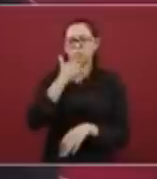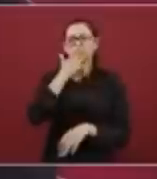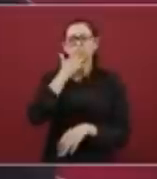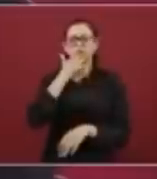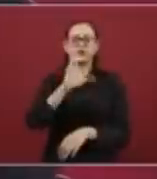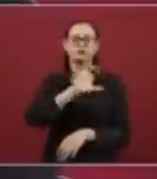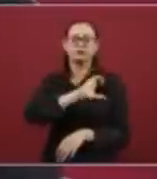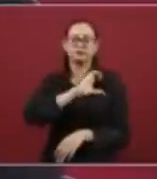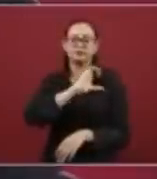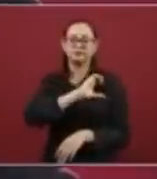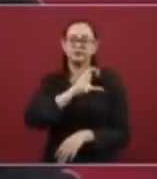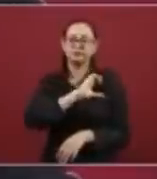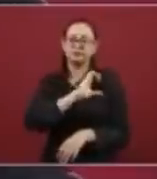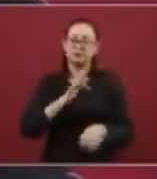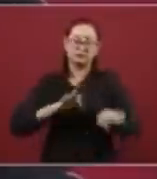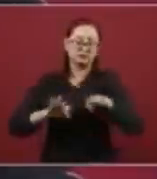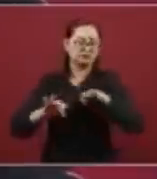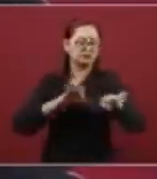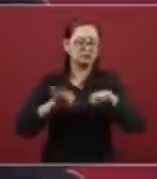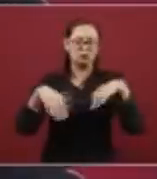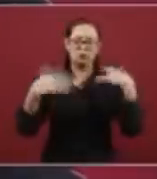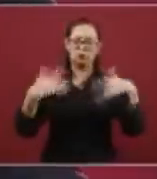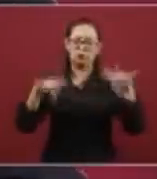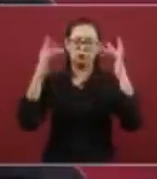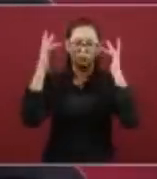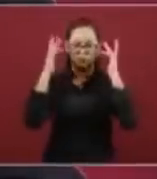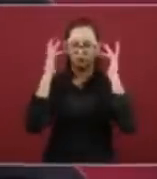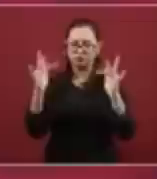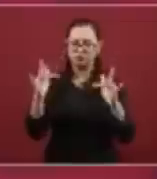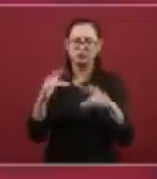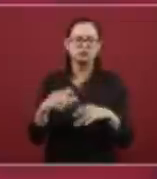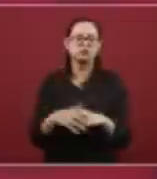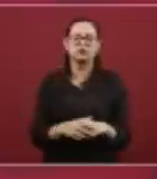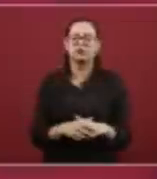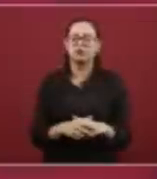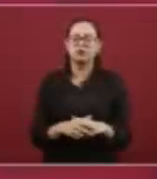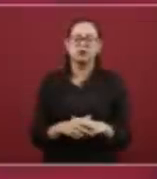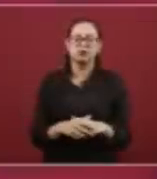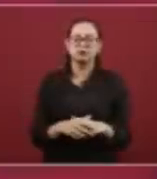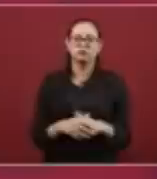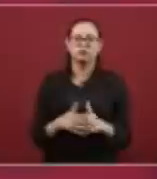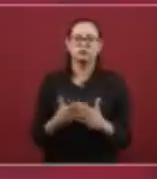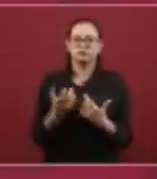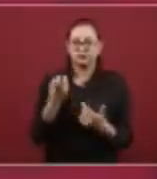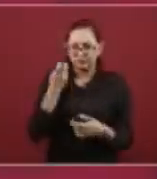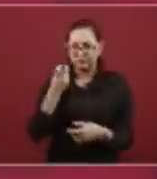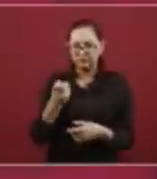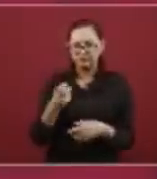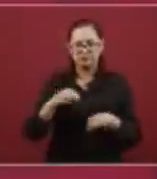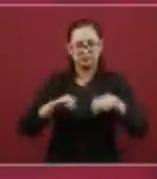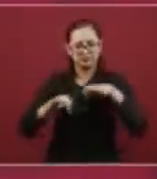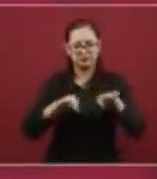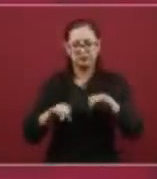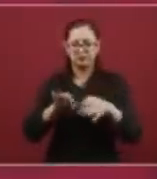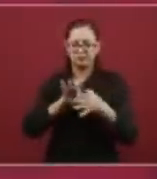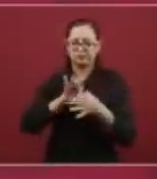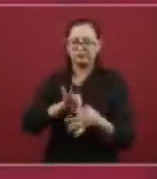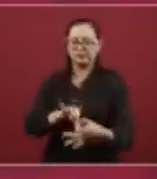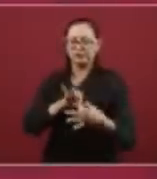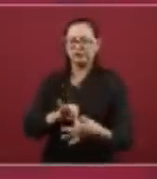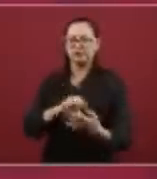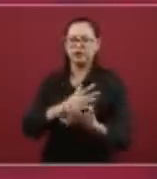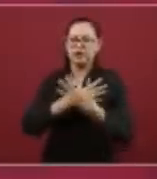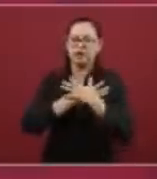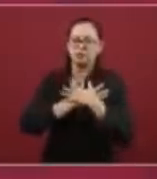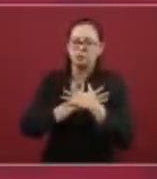algo sagrado, el amor, el, afecto por el trabajo, por